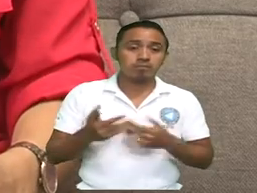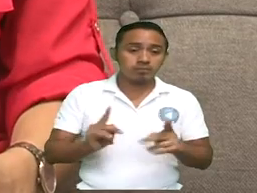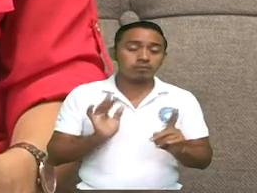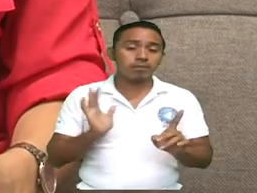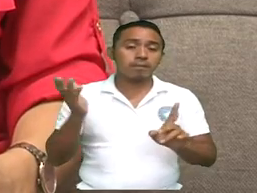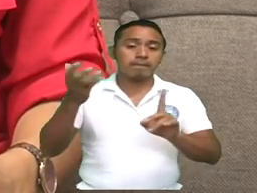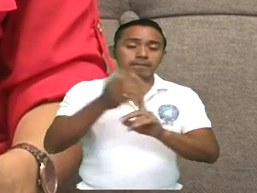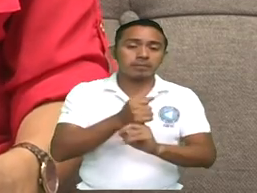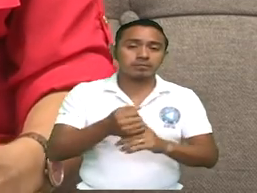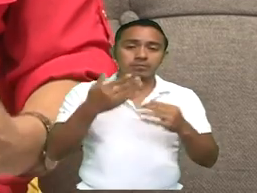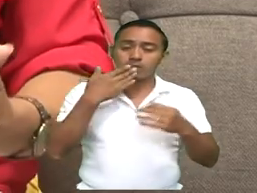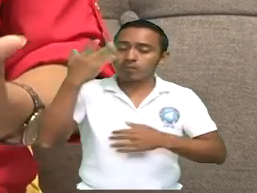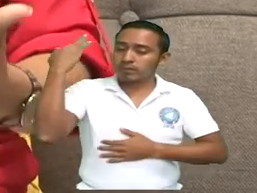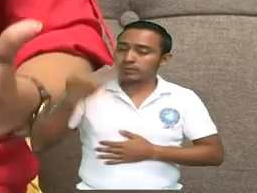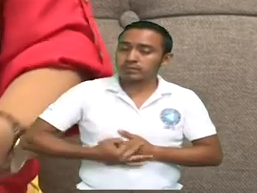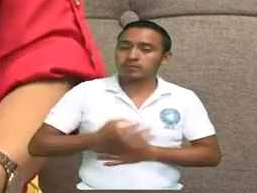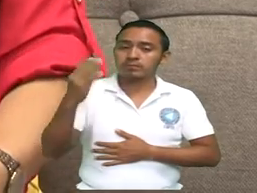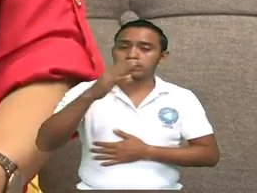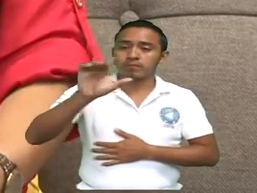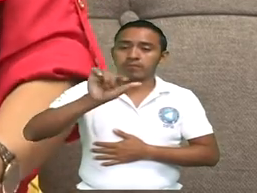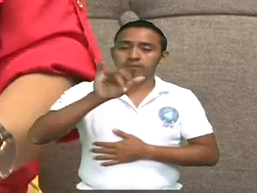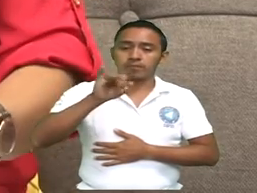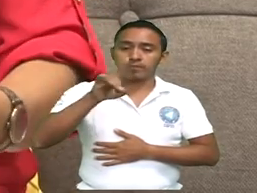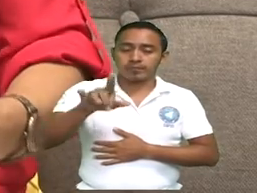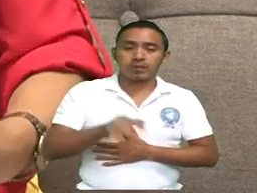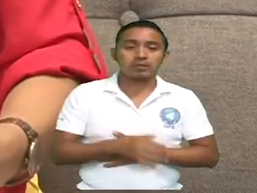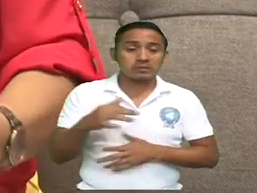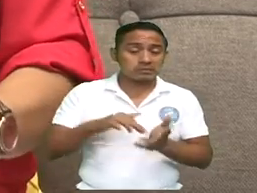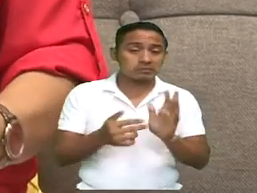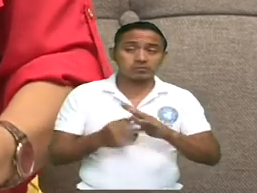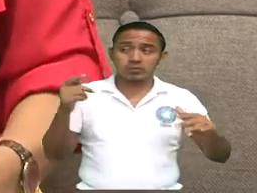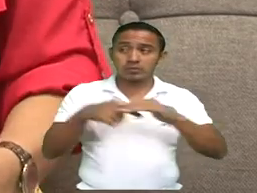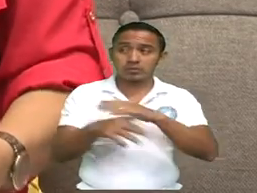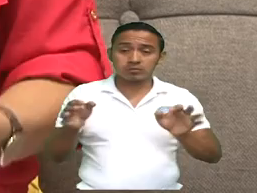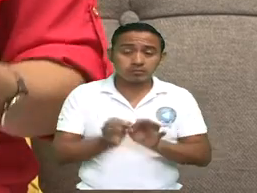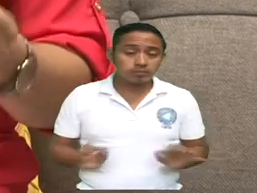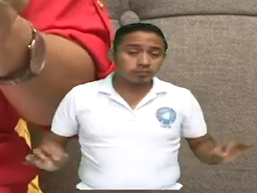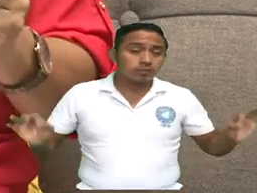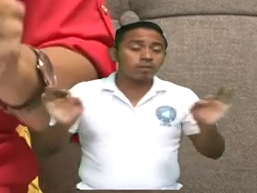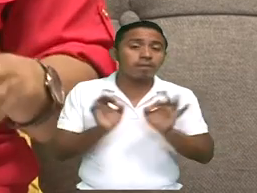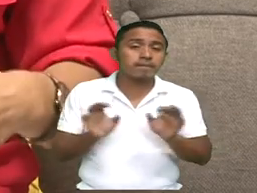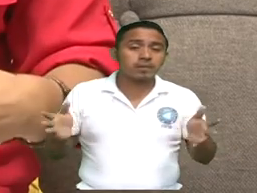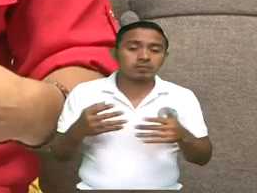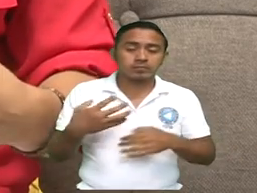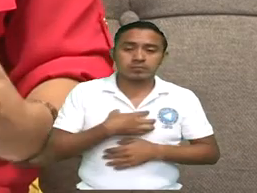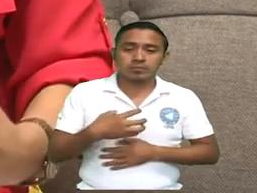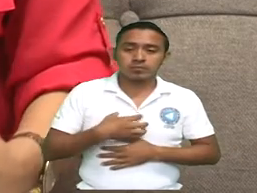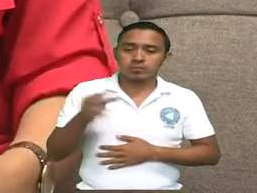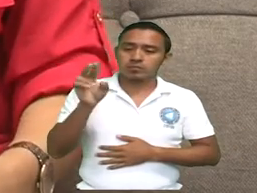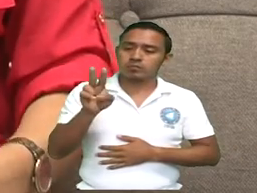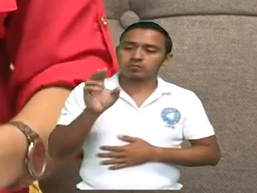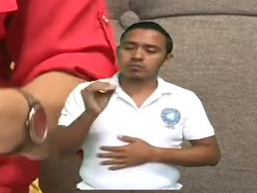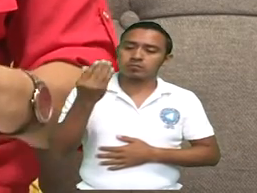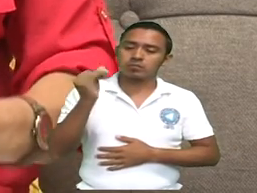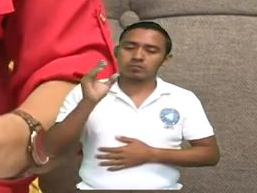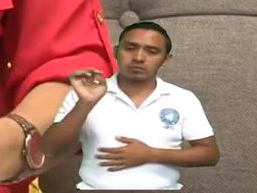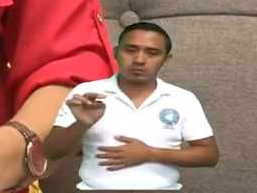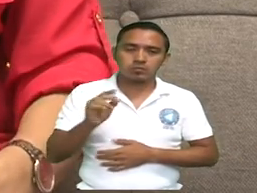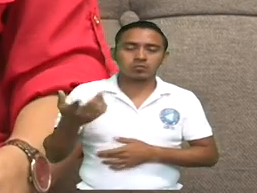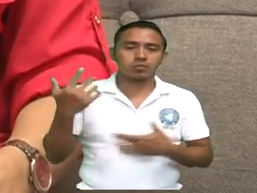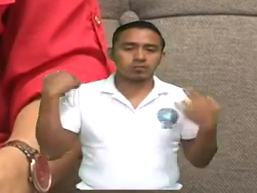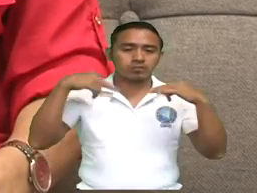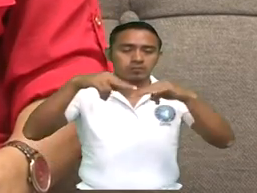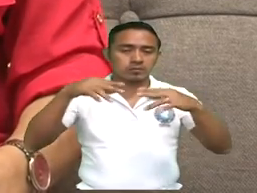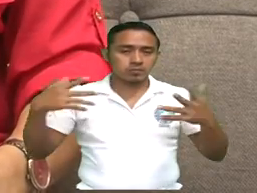calidad. Es un reto importantísimo porque de la vocación docente también, del trabajo que